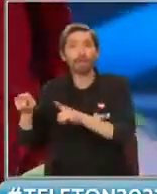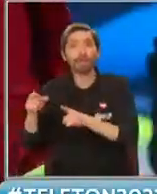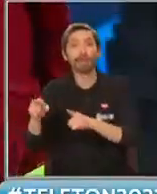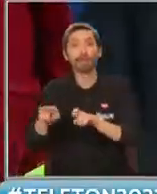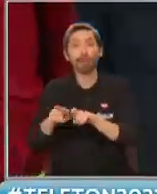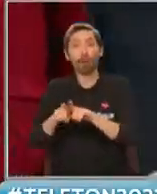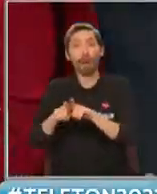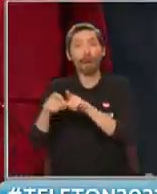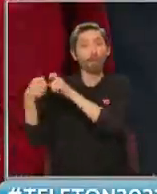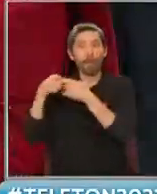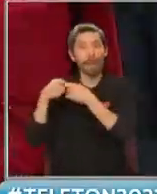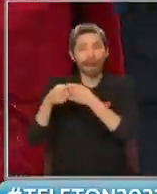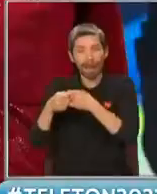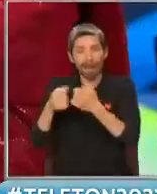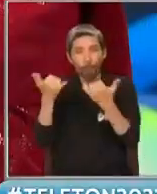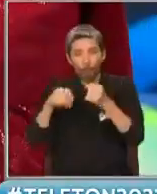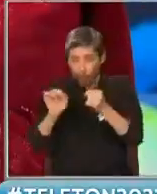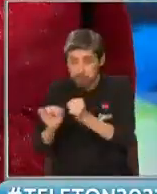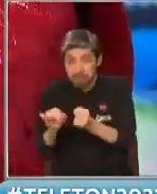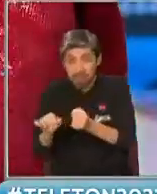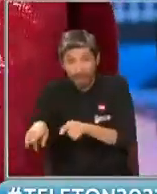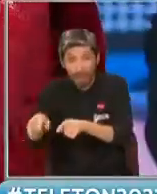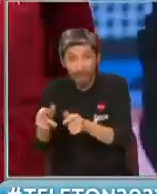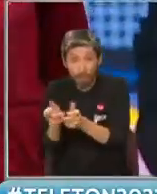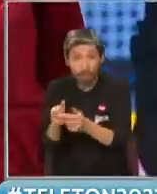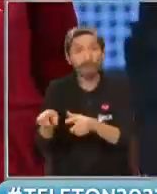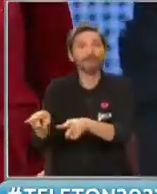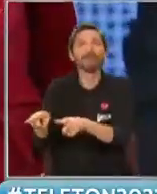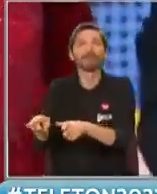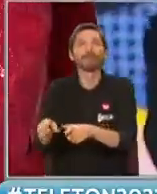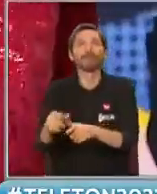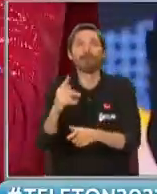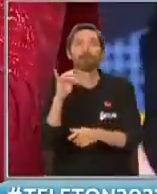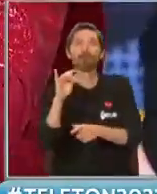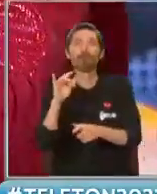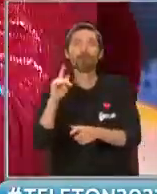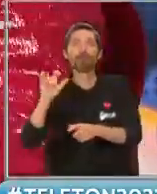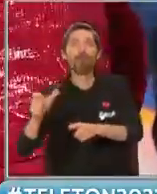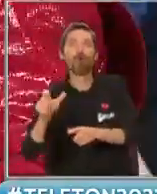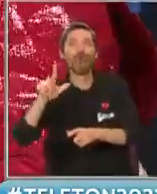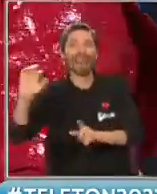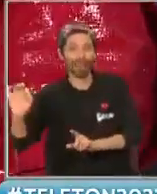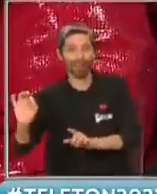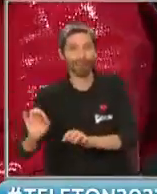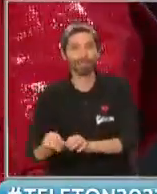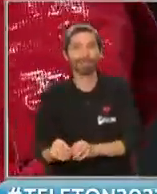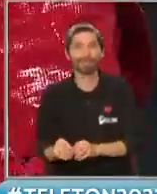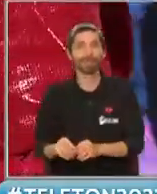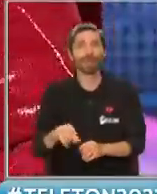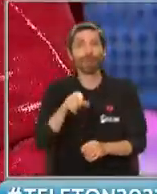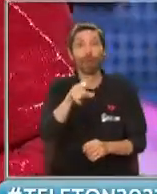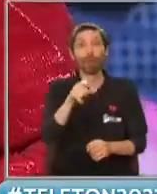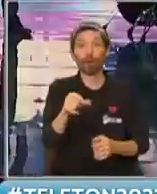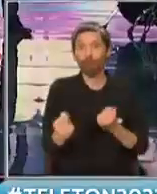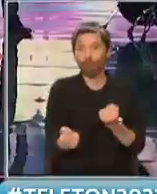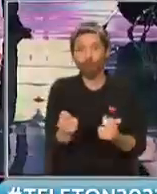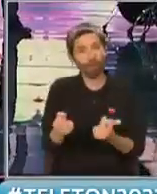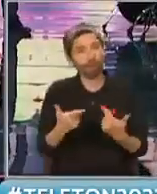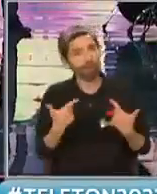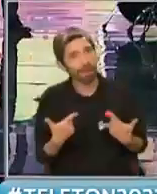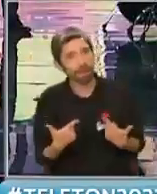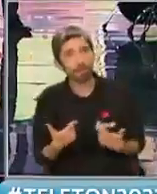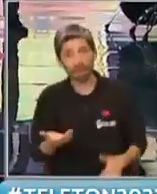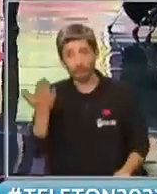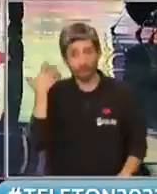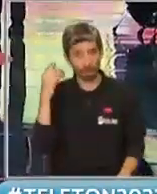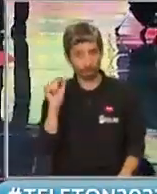pelea en el mortal Sí pues Ah Cleo Cleo Oye el bón bueno Me encantó Oye y hace un